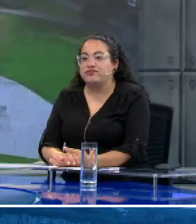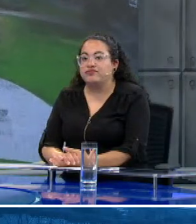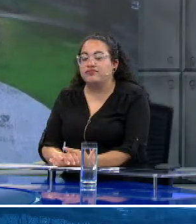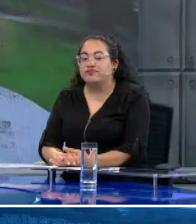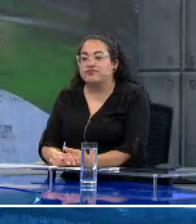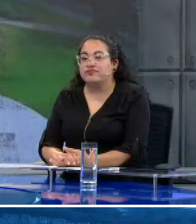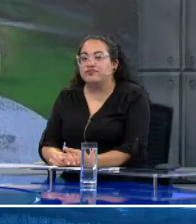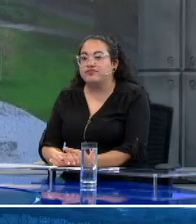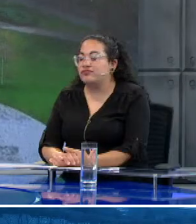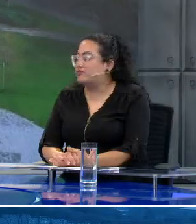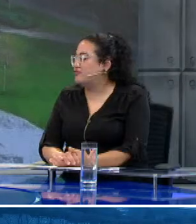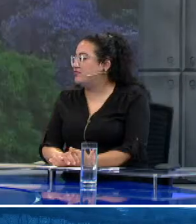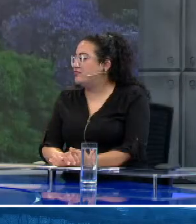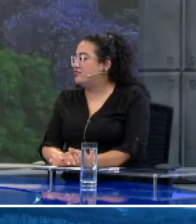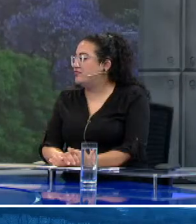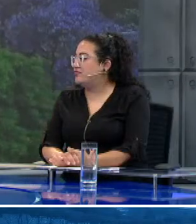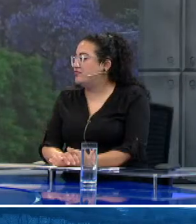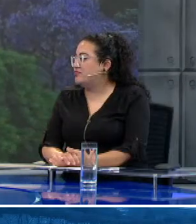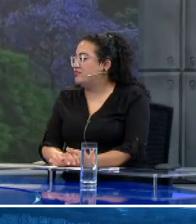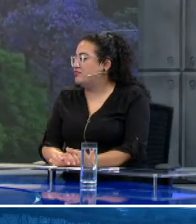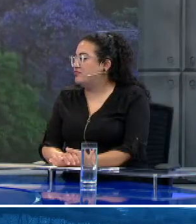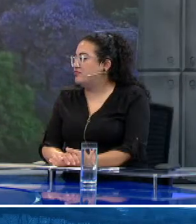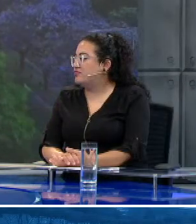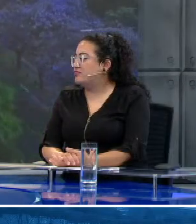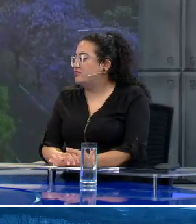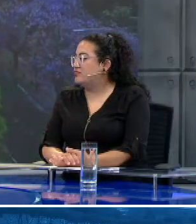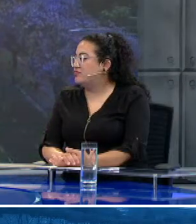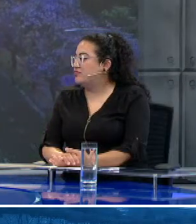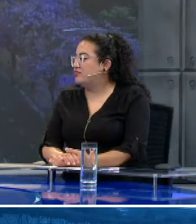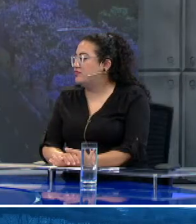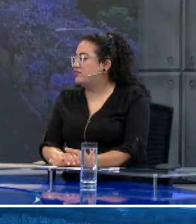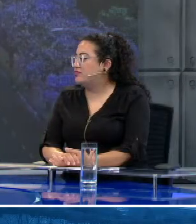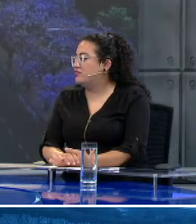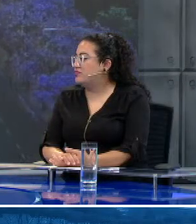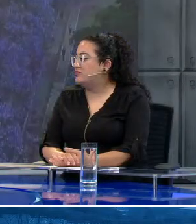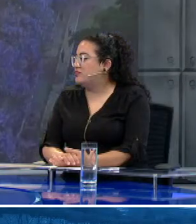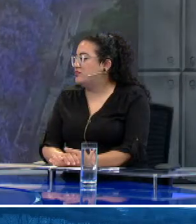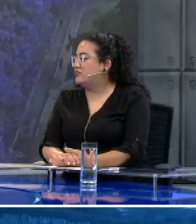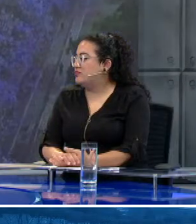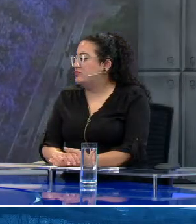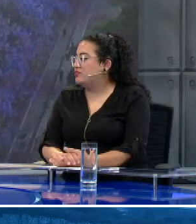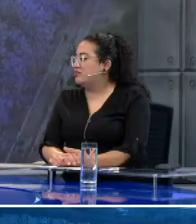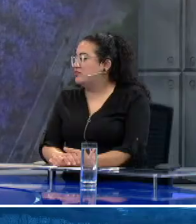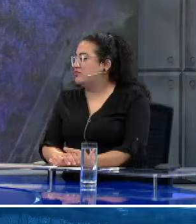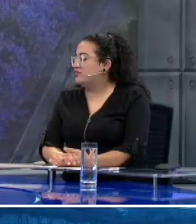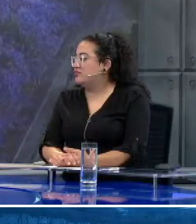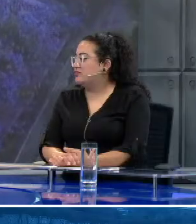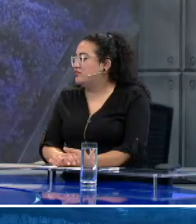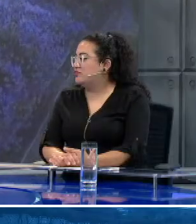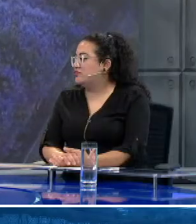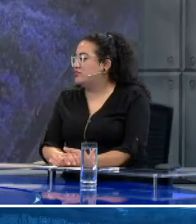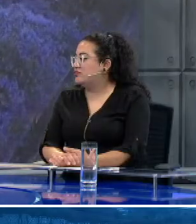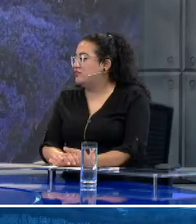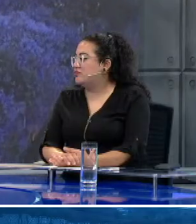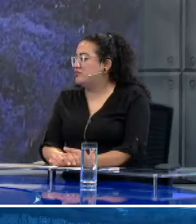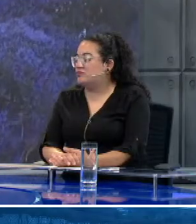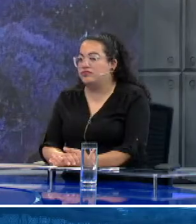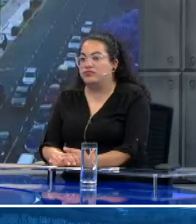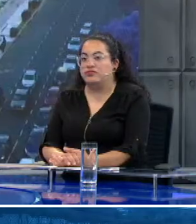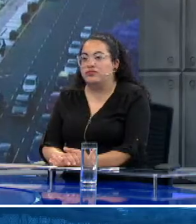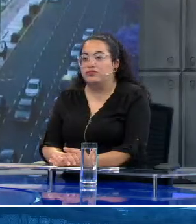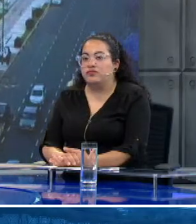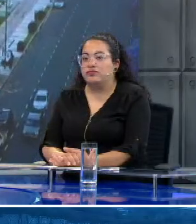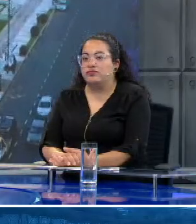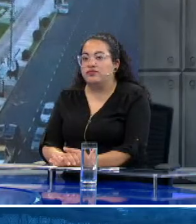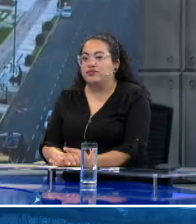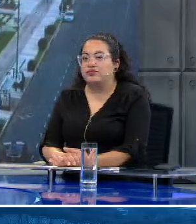incluso momentos poco felices donde hubo intercambios también de fuerza física en el recinto.